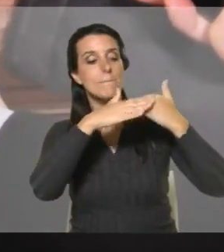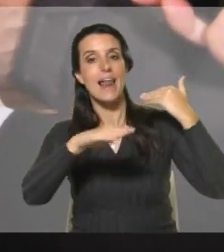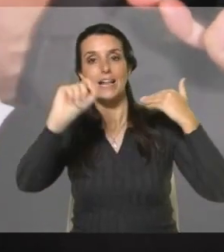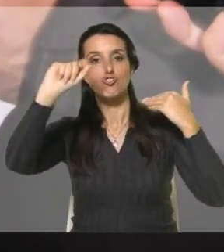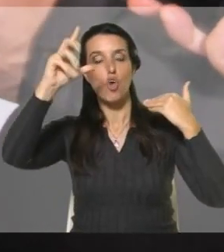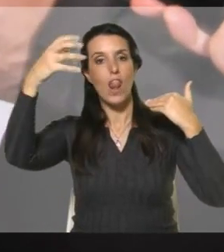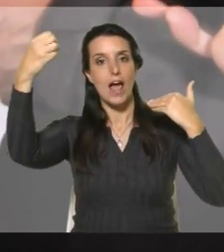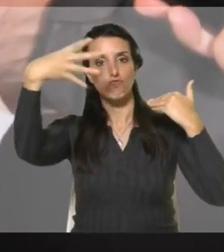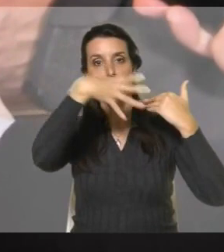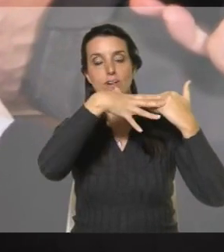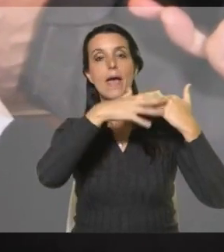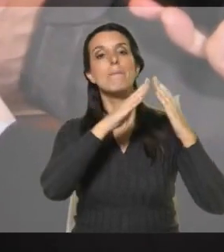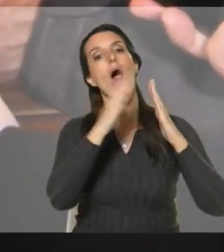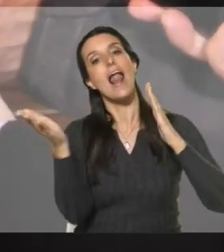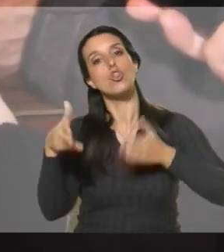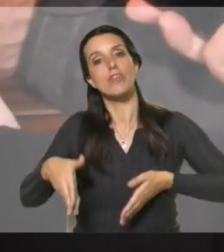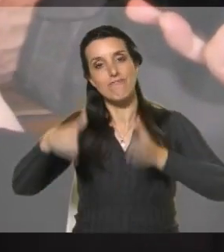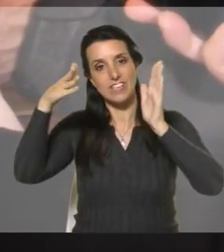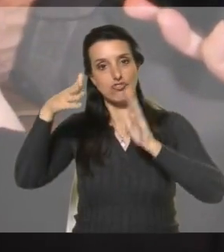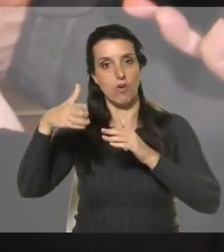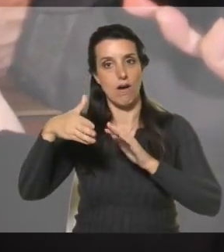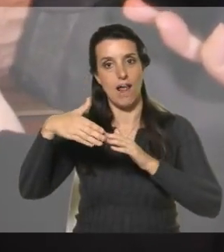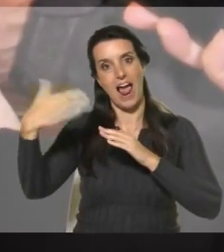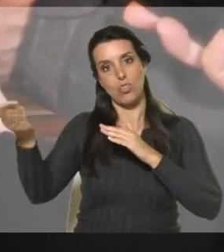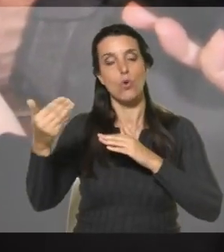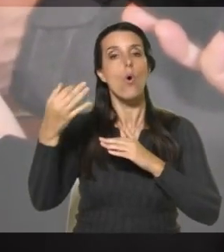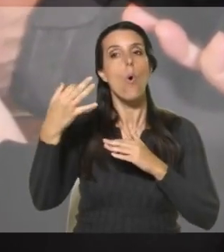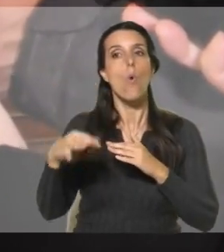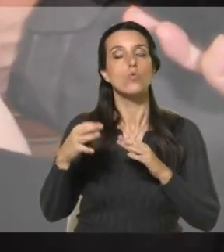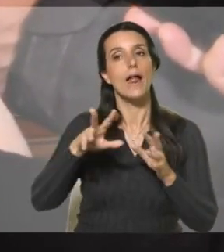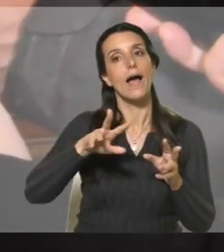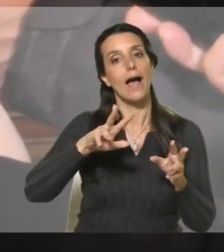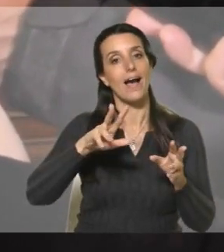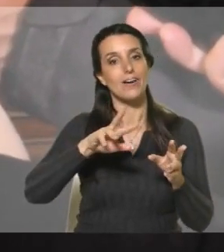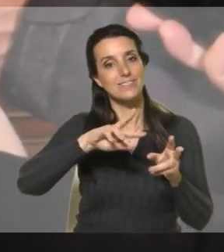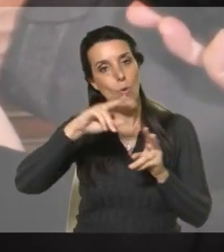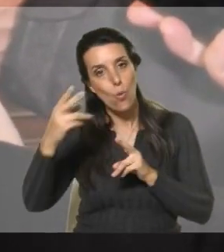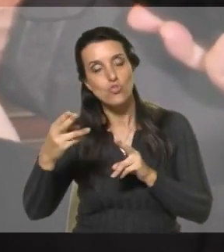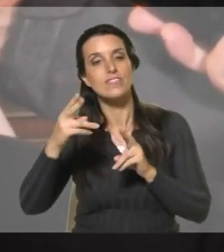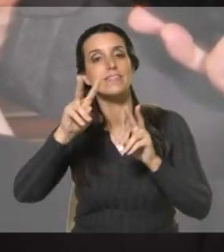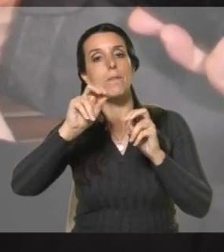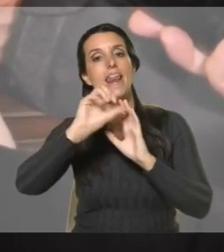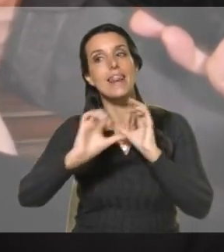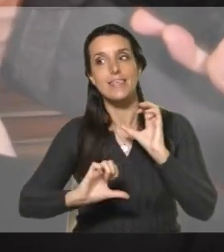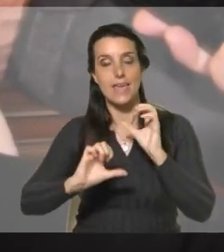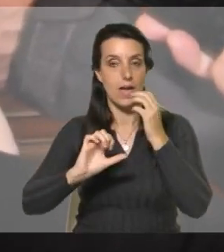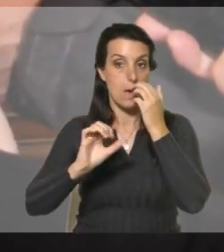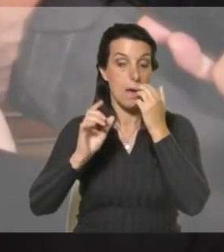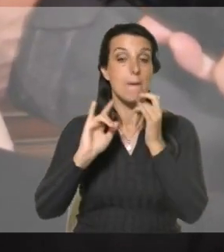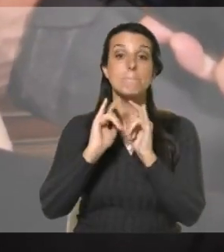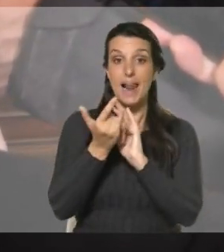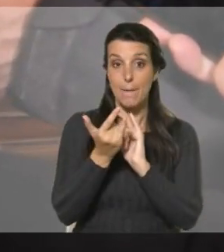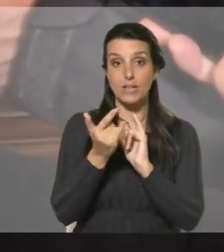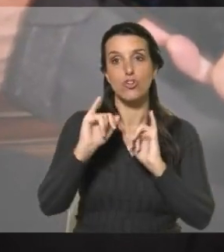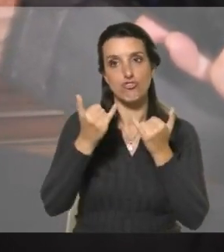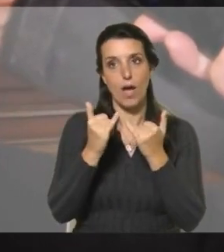en el edificio anexo. En esta segunda etapa de transición de nuestra matriz energética, el Parlamento, que ha